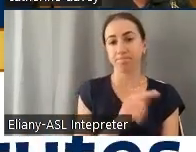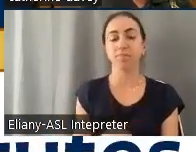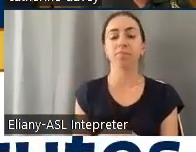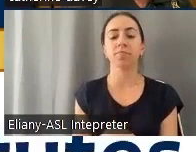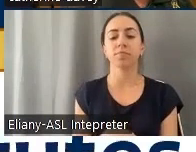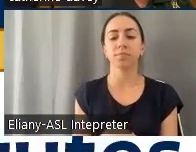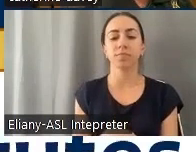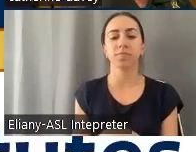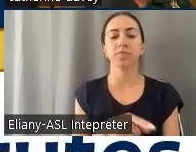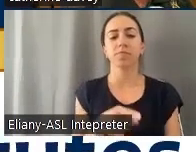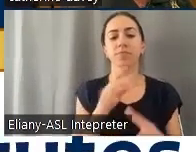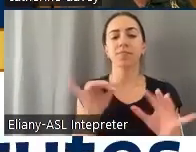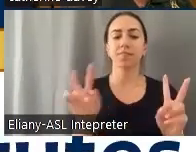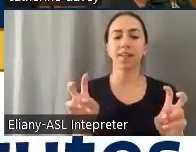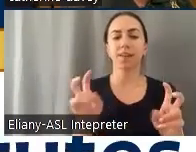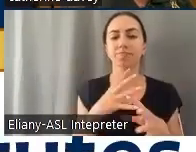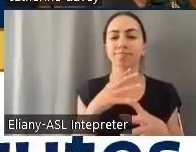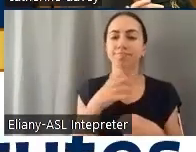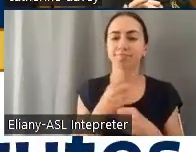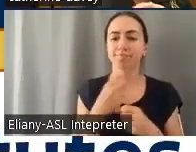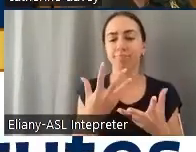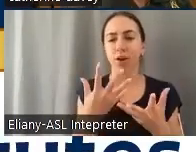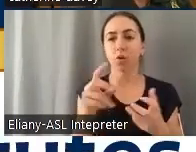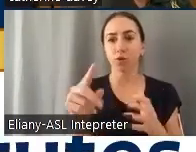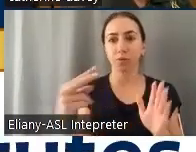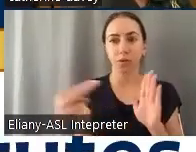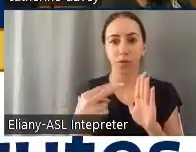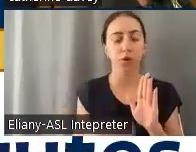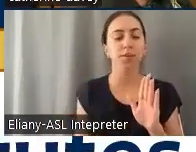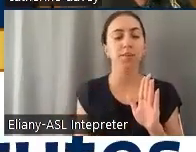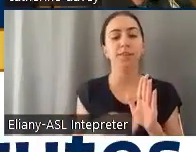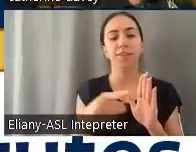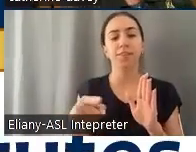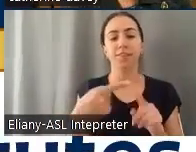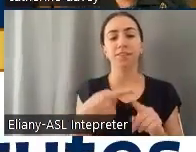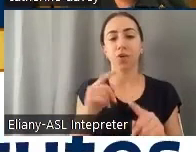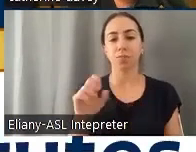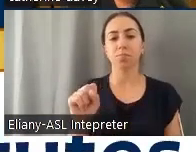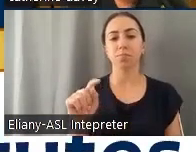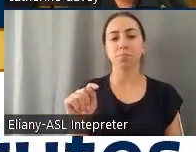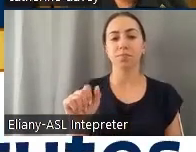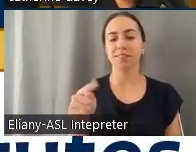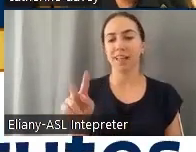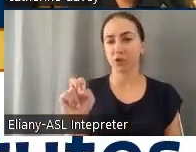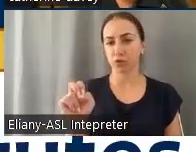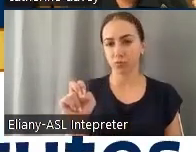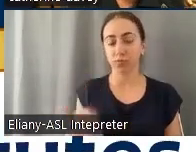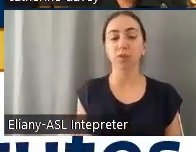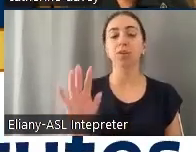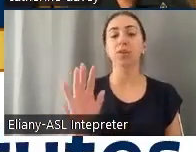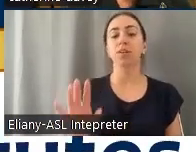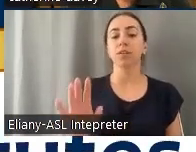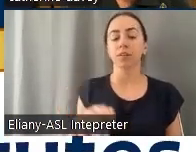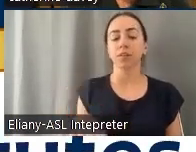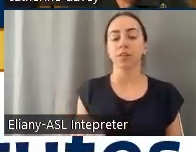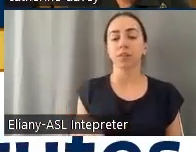pero esta diapositiva, esta es la suma, pero no todo. Quiero que lo vean. Esto viene directamente del estatuto. Y